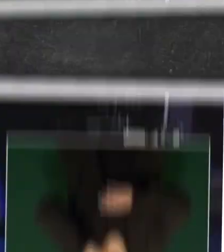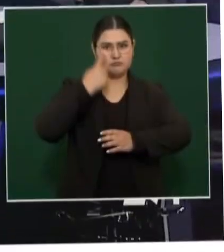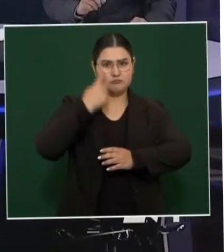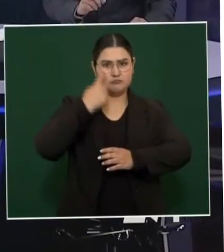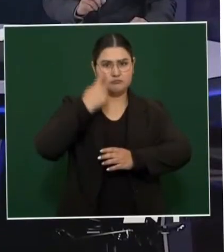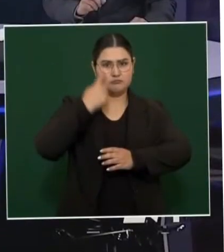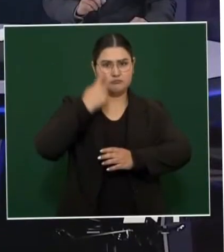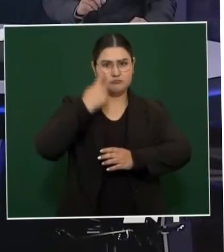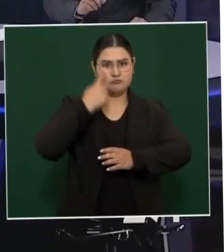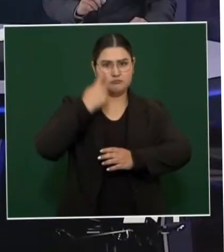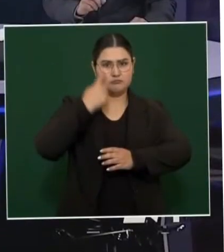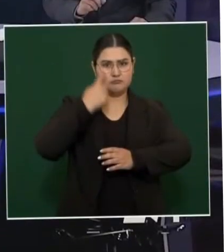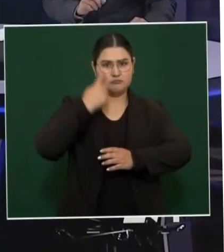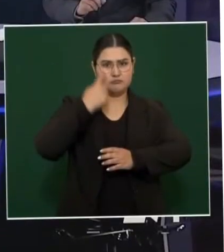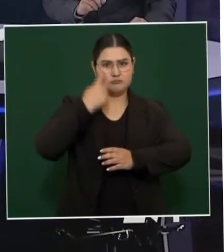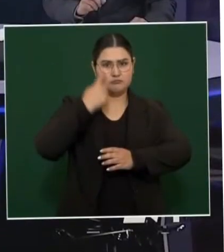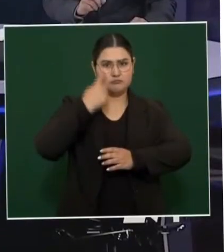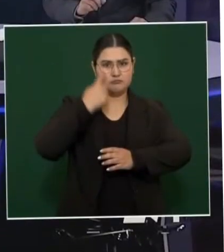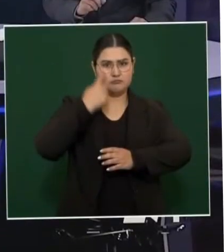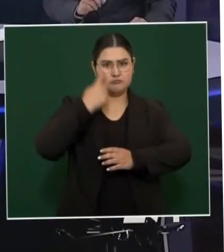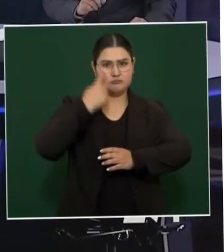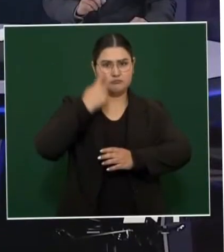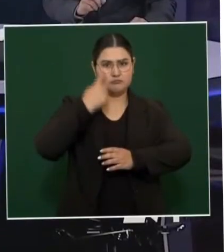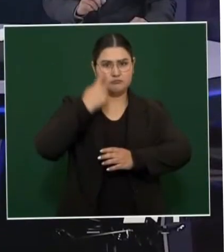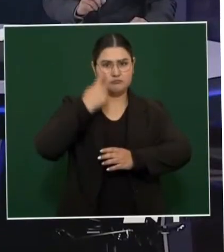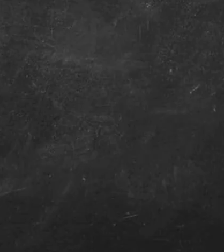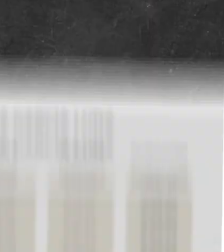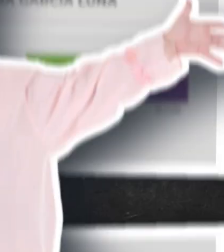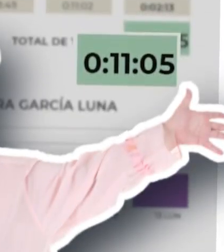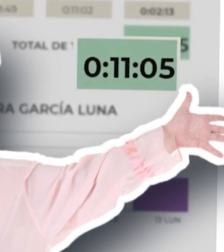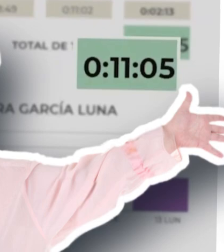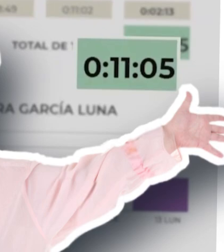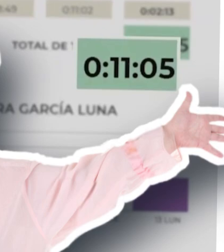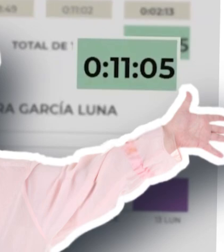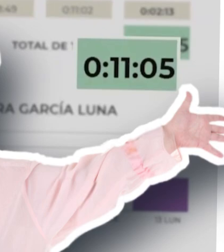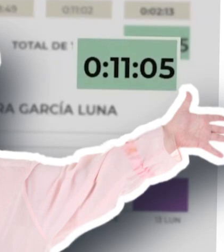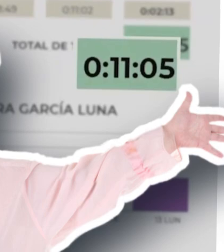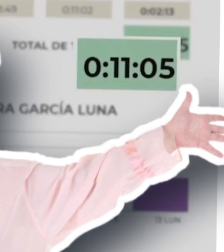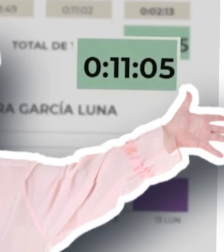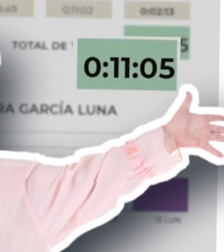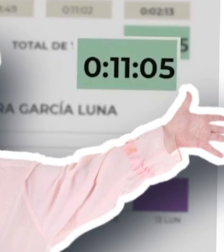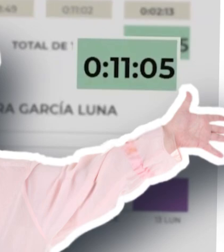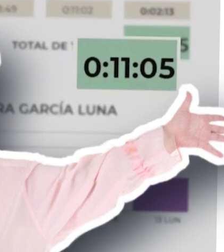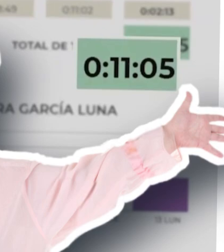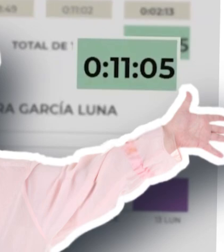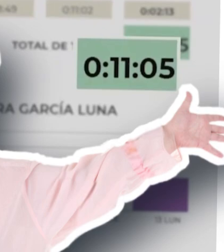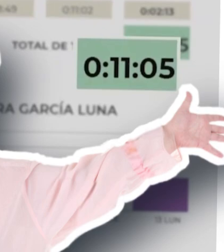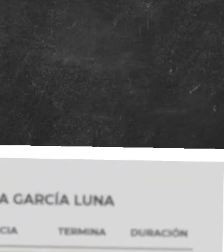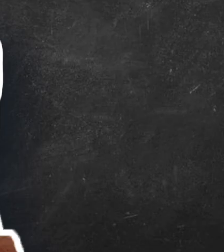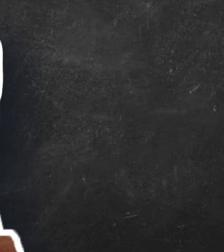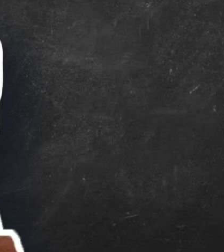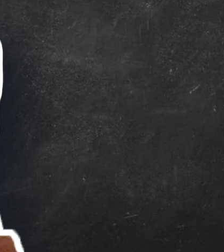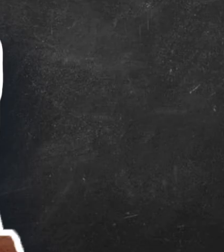Y fue lo que te respondieron. La información era de los medios que maneja esa empresa. Y ahora sales con que solo de un noticiero. Así es como